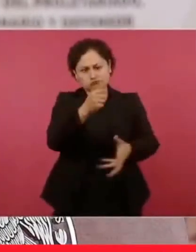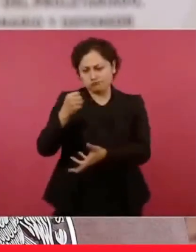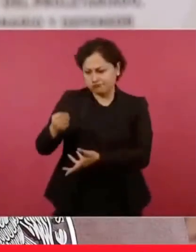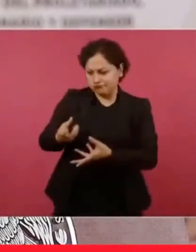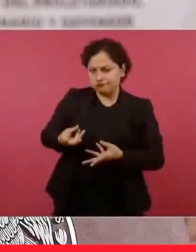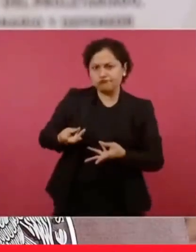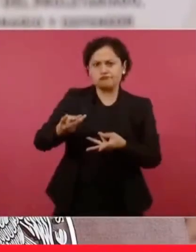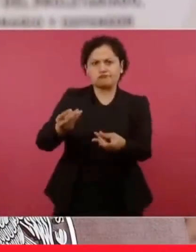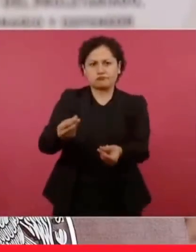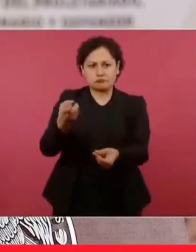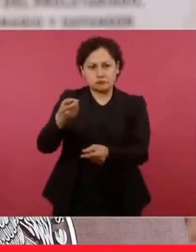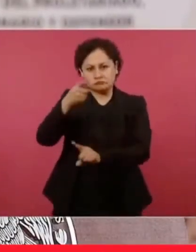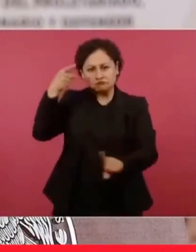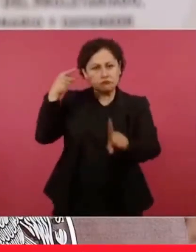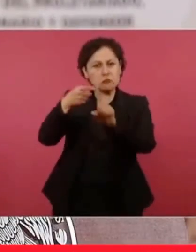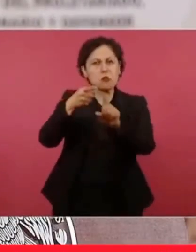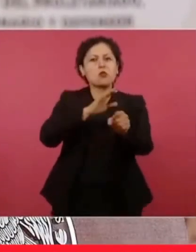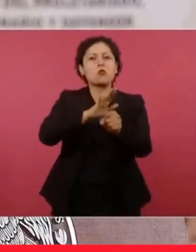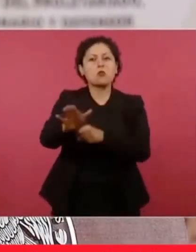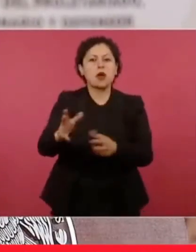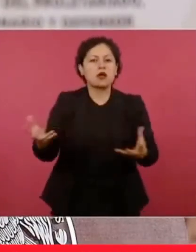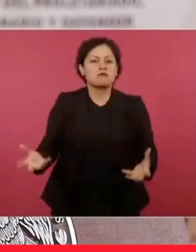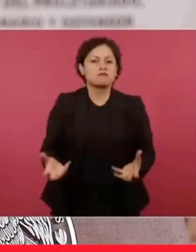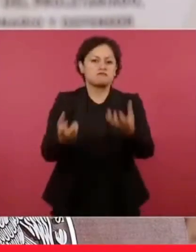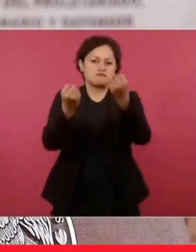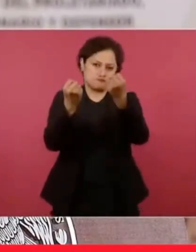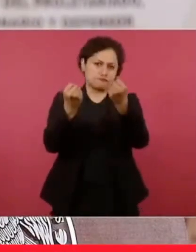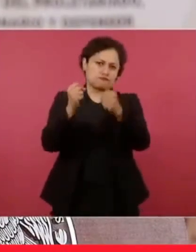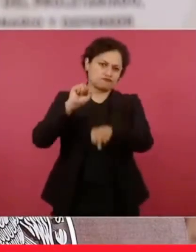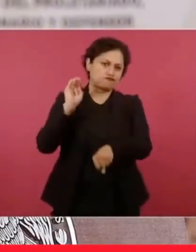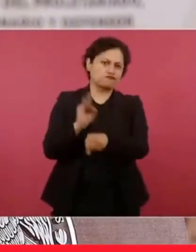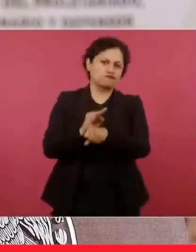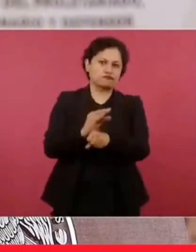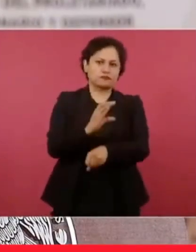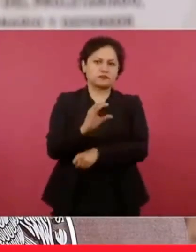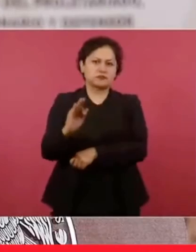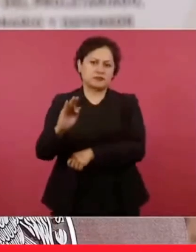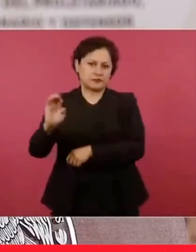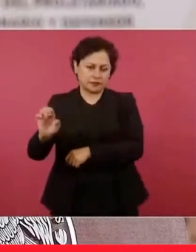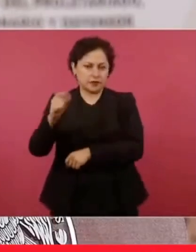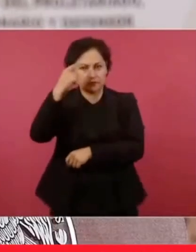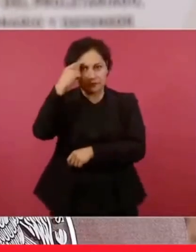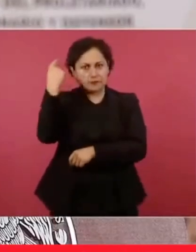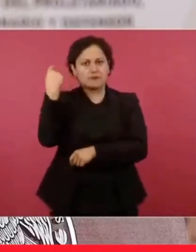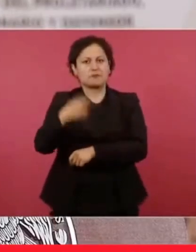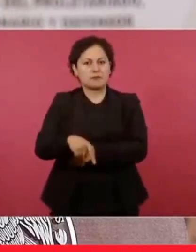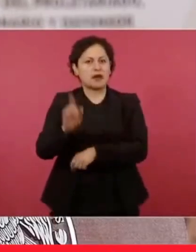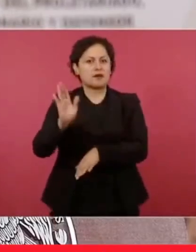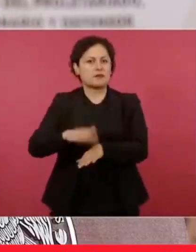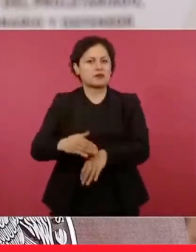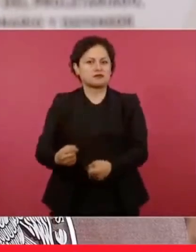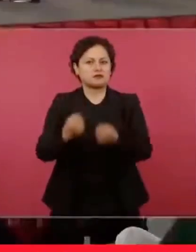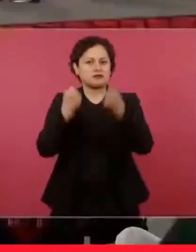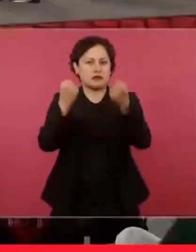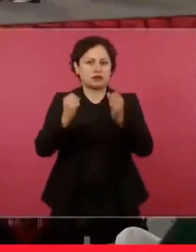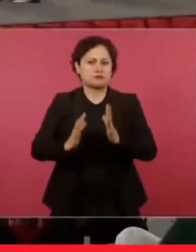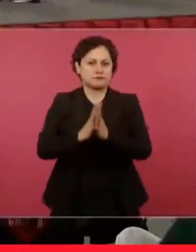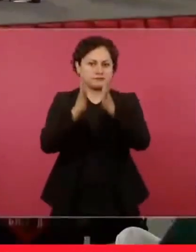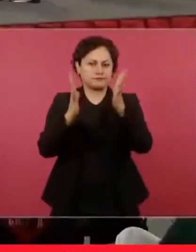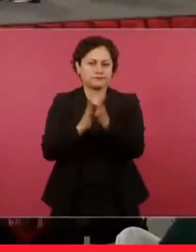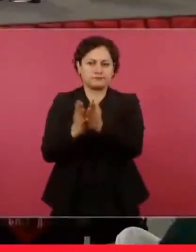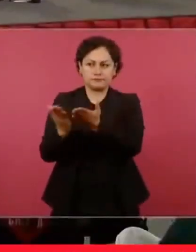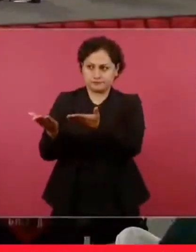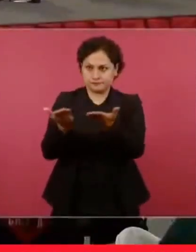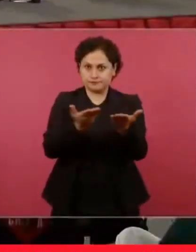específica para poder fortalecer al sistema eléctrico nacional y poder lograr un mejor posicionamiento de la CFE en su participación.